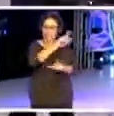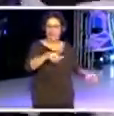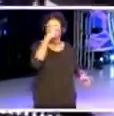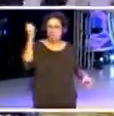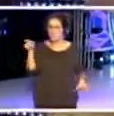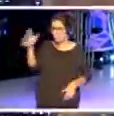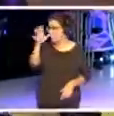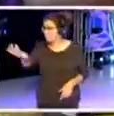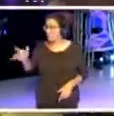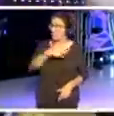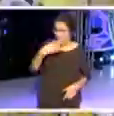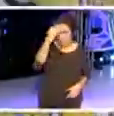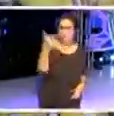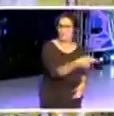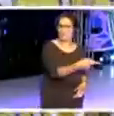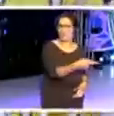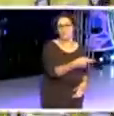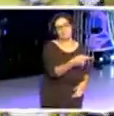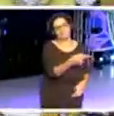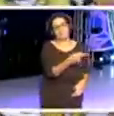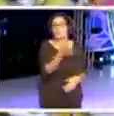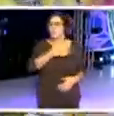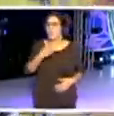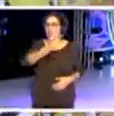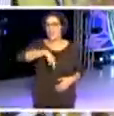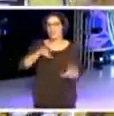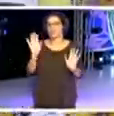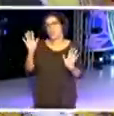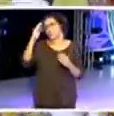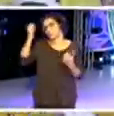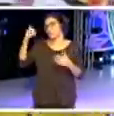estás imputado. ¿Cómo? Y que miren para otro lado.